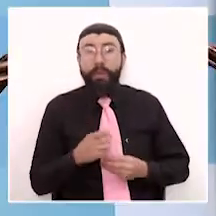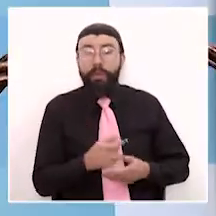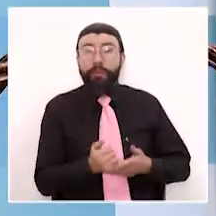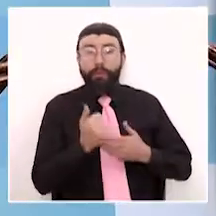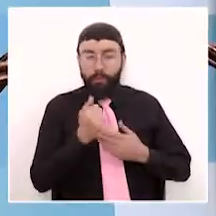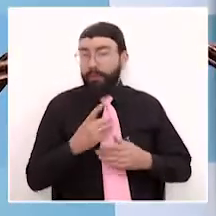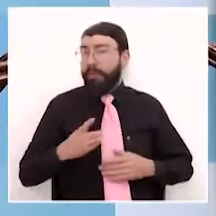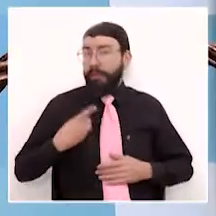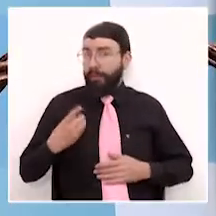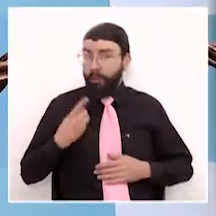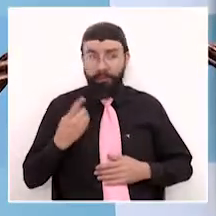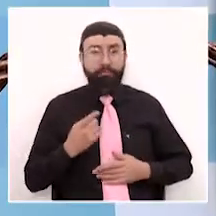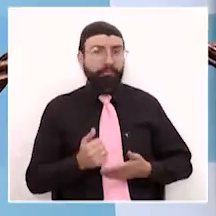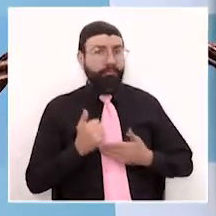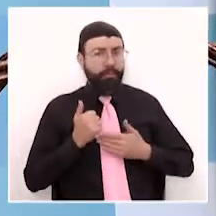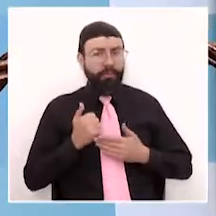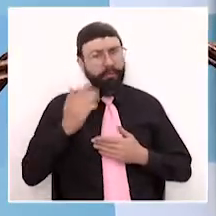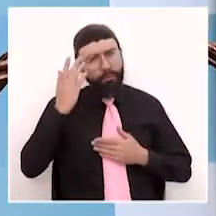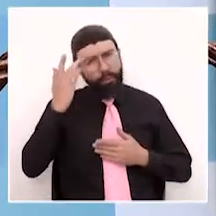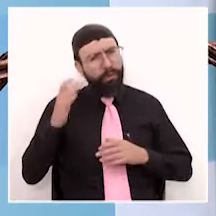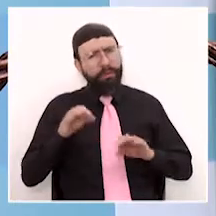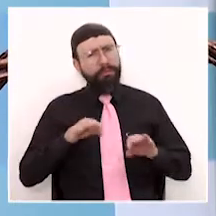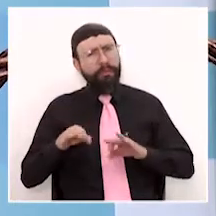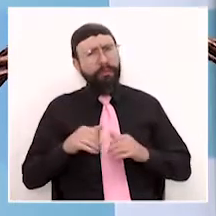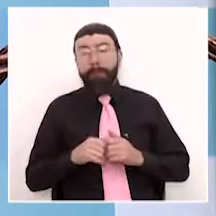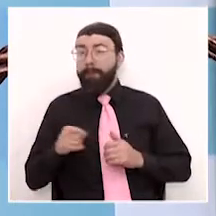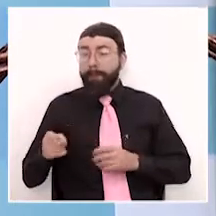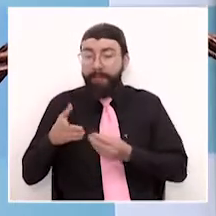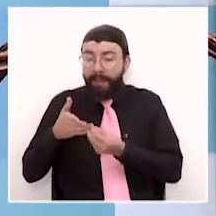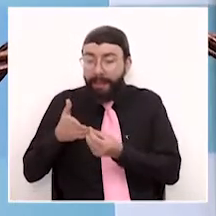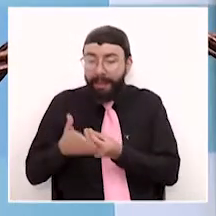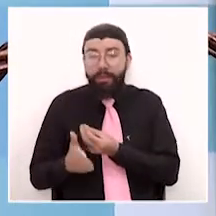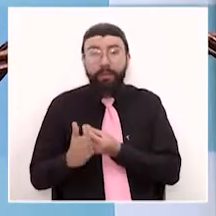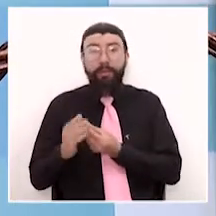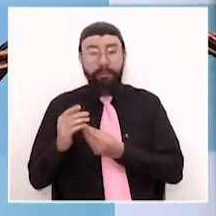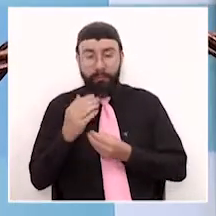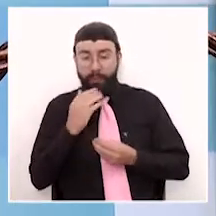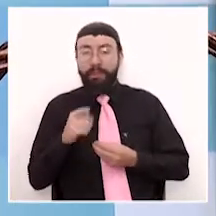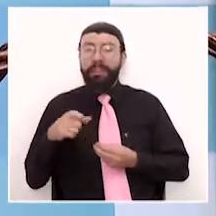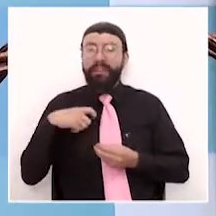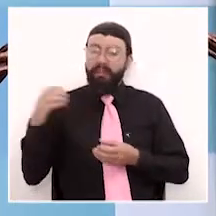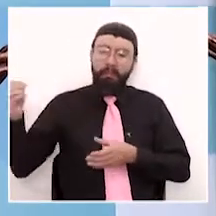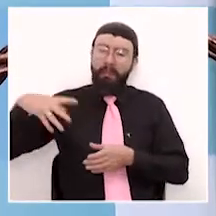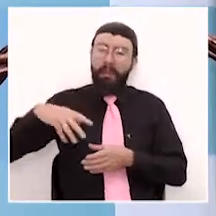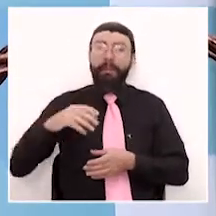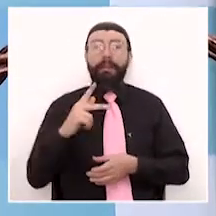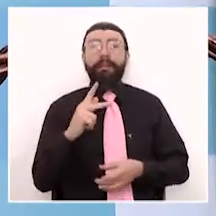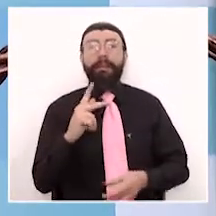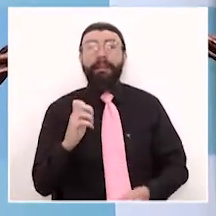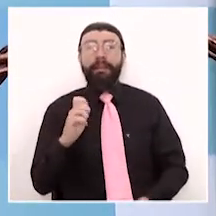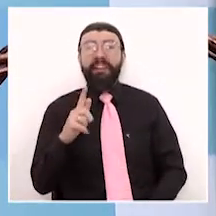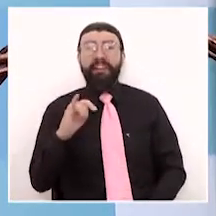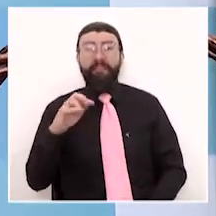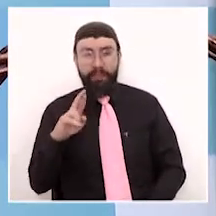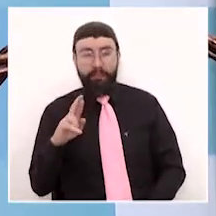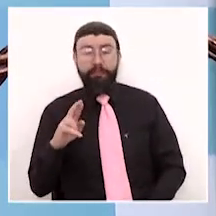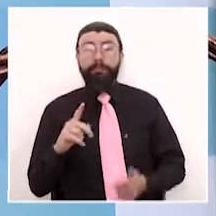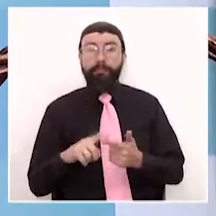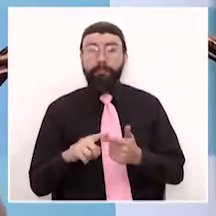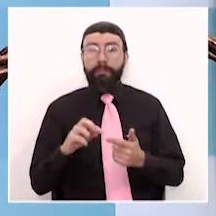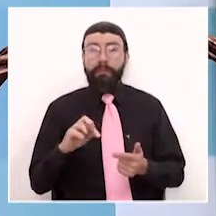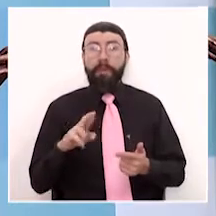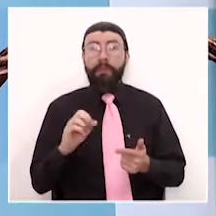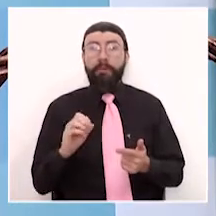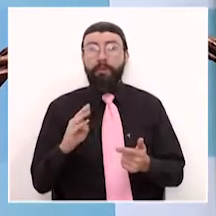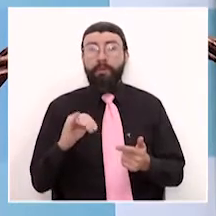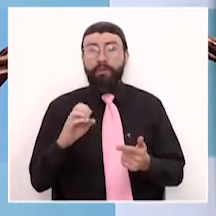desayuno, por ejemplo. Y les voy a explicar por qué. En el queso vegano veíamos que el kéfir es un fermentado, tenía probióticos